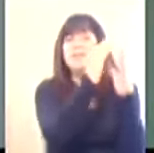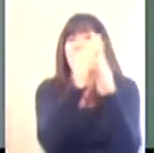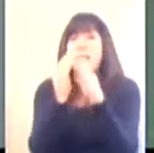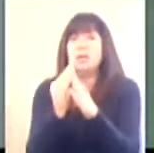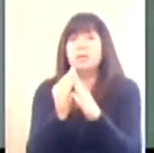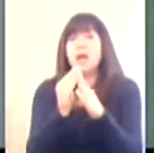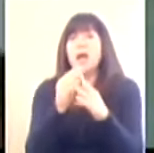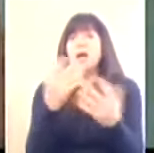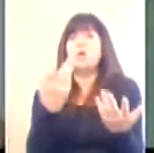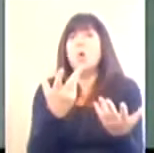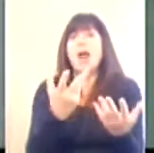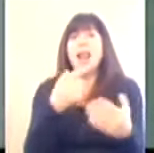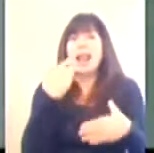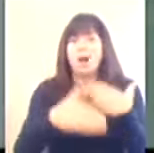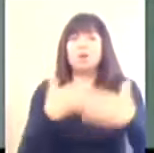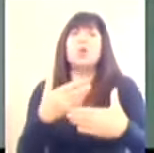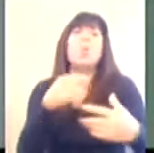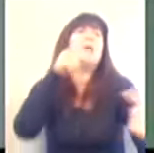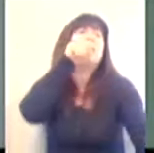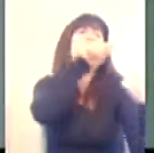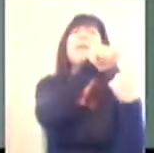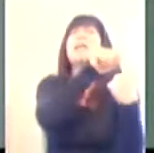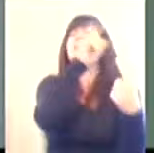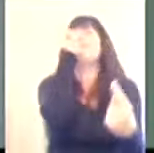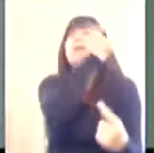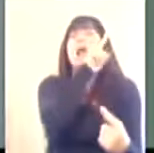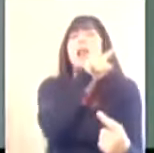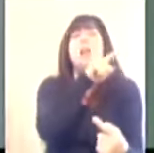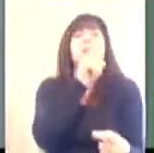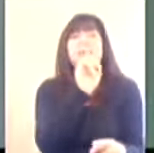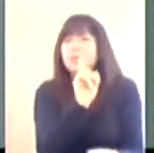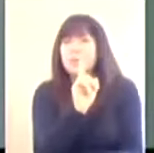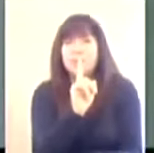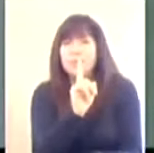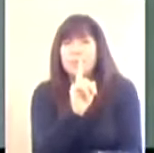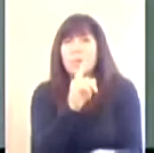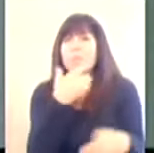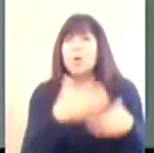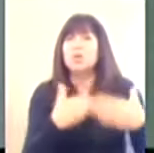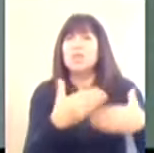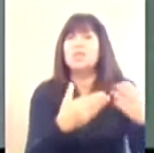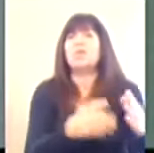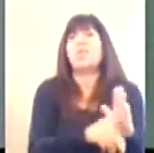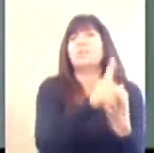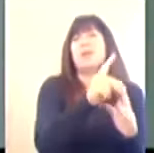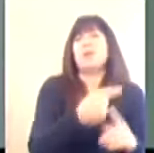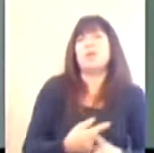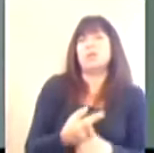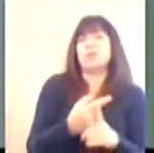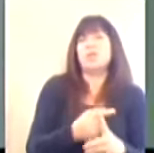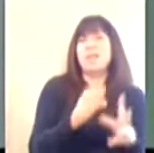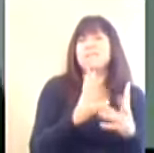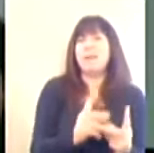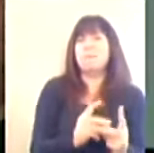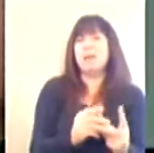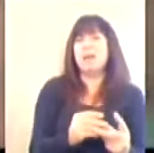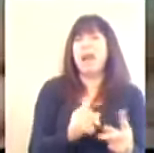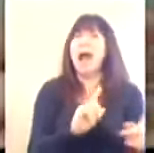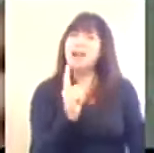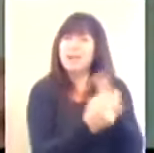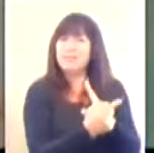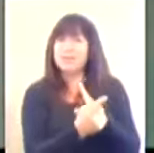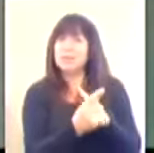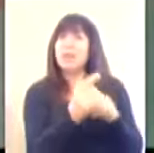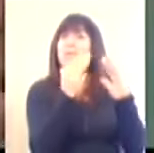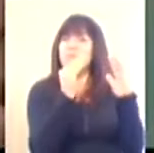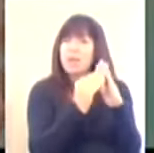que cada uno acceda a una vivienda final no tiene que ser la consecuencia de un proceso de desarrollo social de la familia o de la persona, sino que más bien al revés, que la vivienda puede